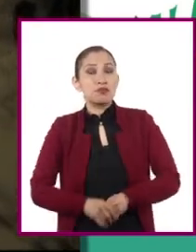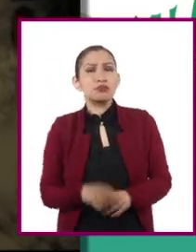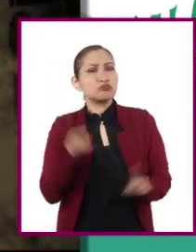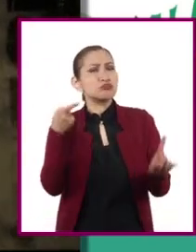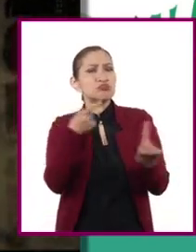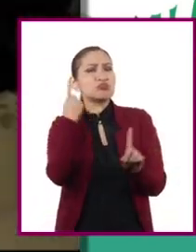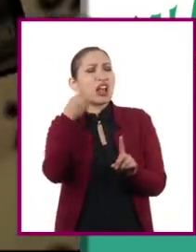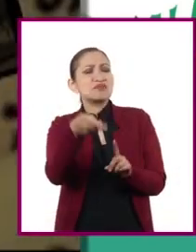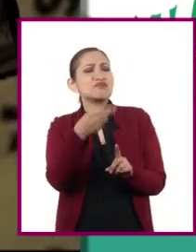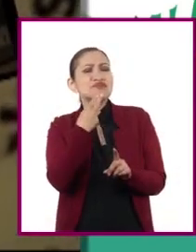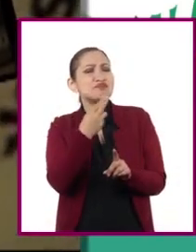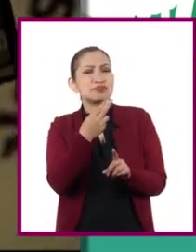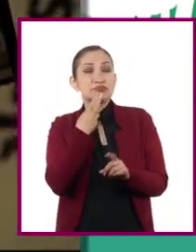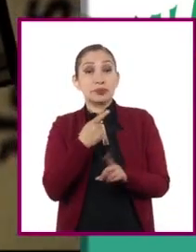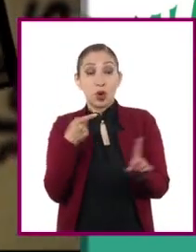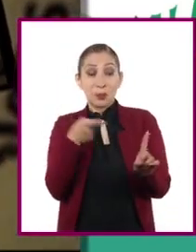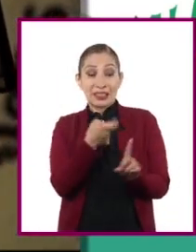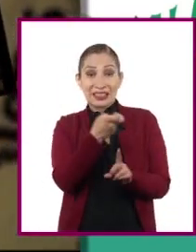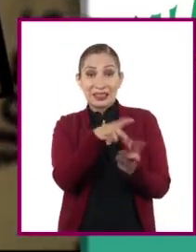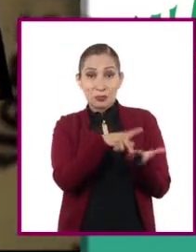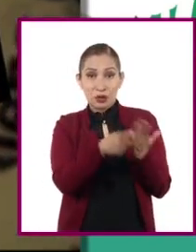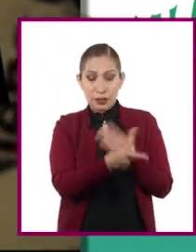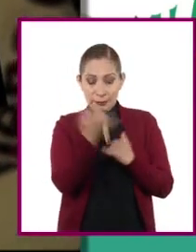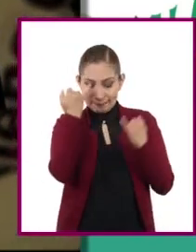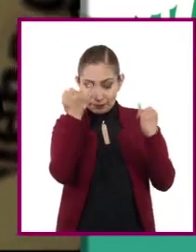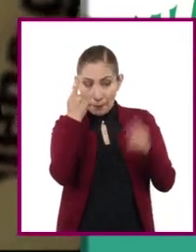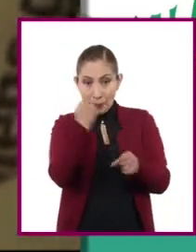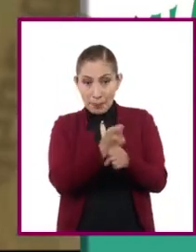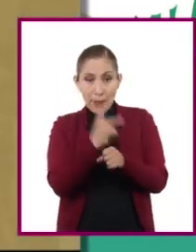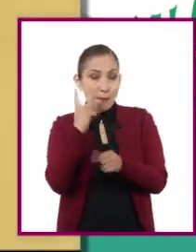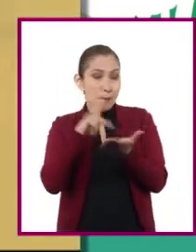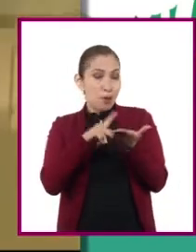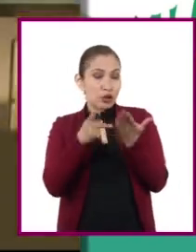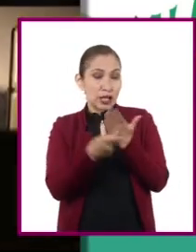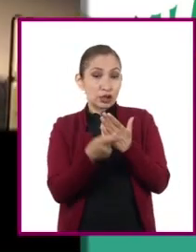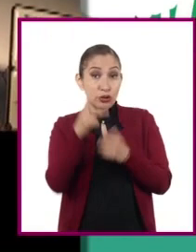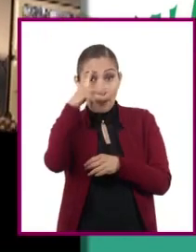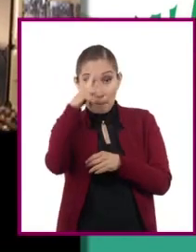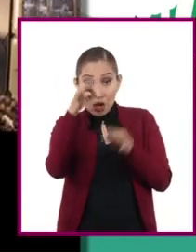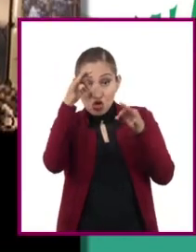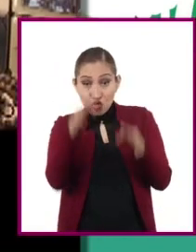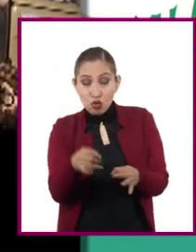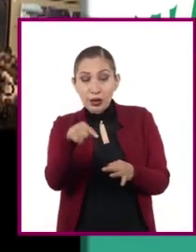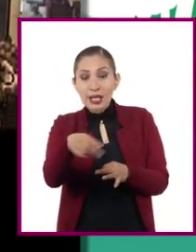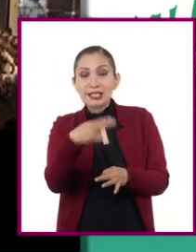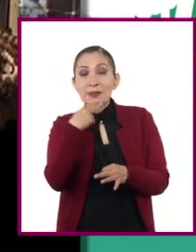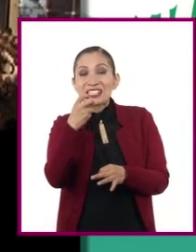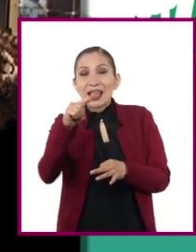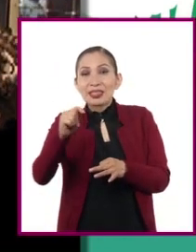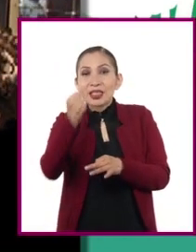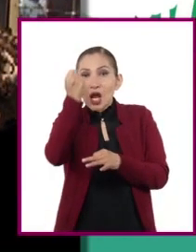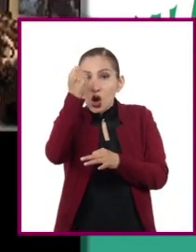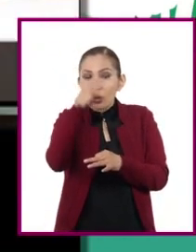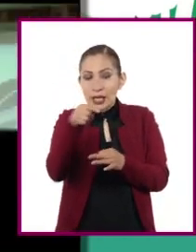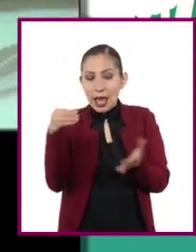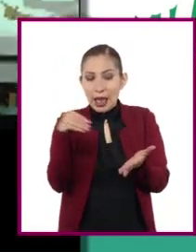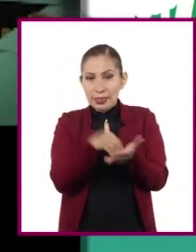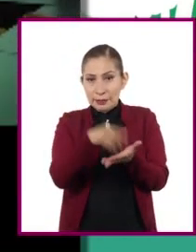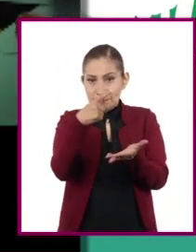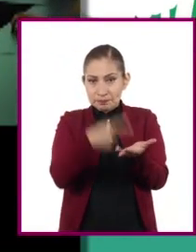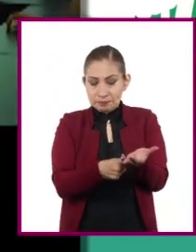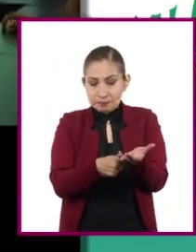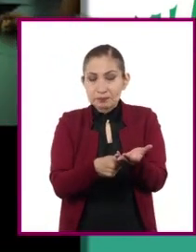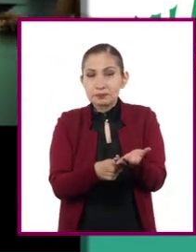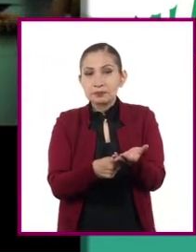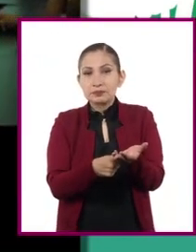es su objetivo? El objetivo es desarrollar el primer prototipo mexicano que funcione con esta tecnología. Y